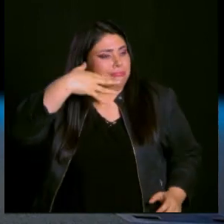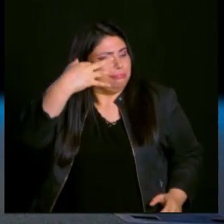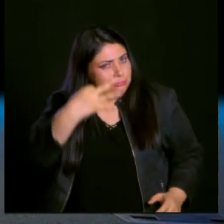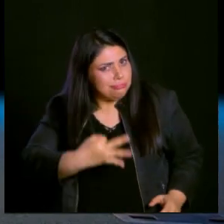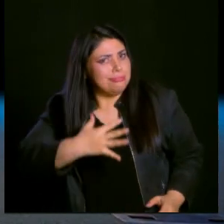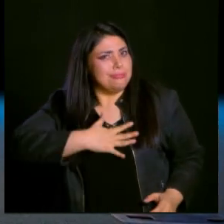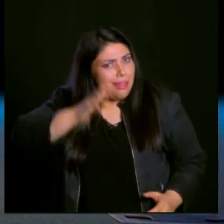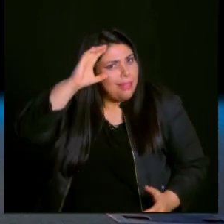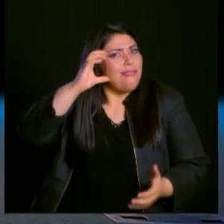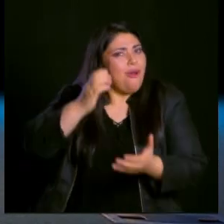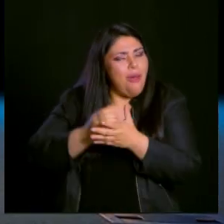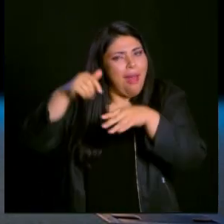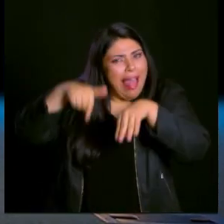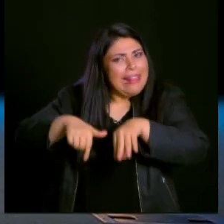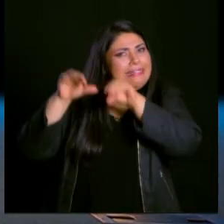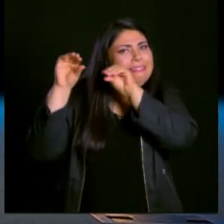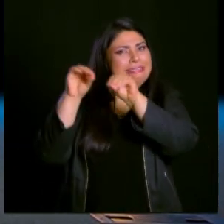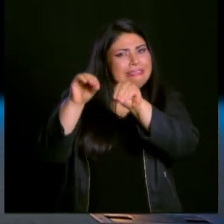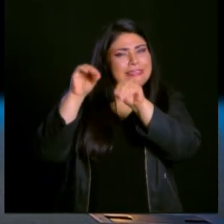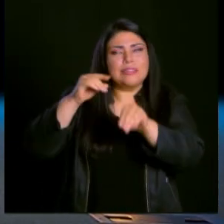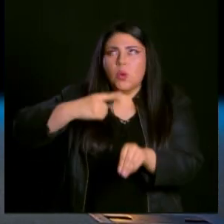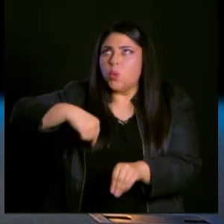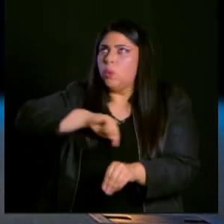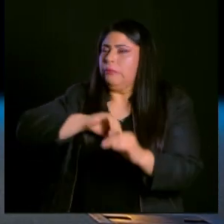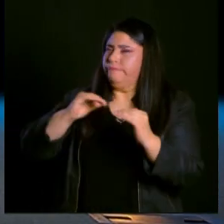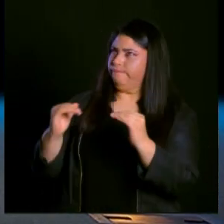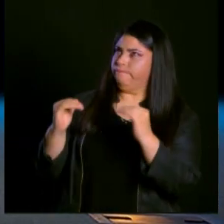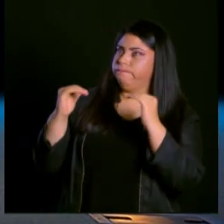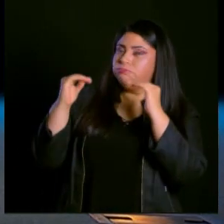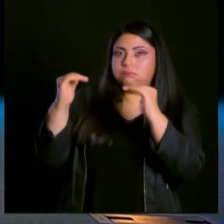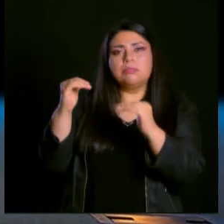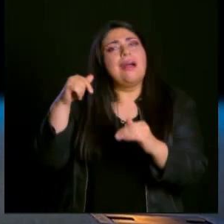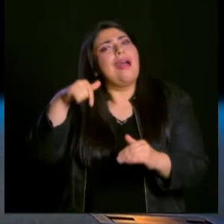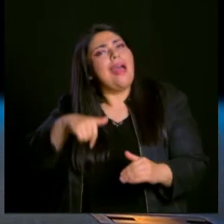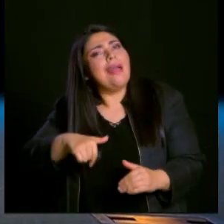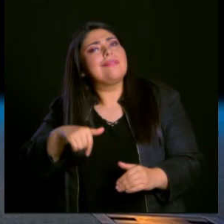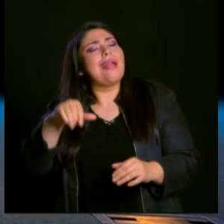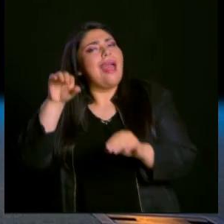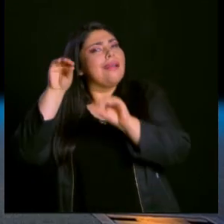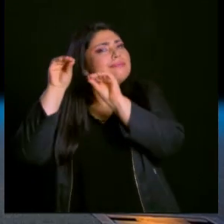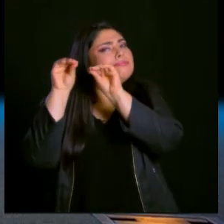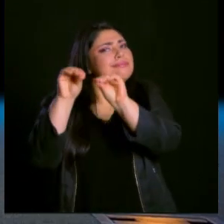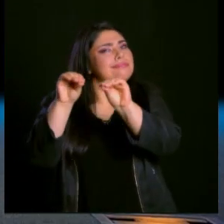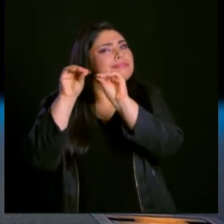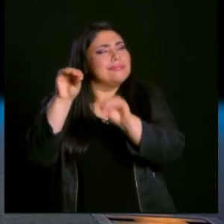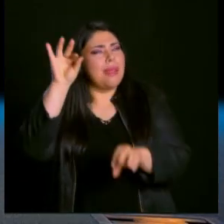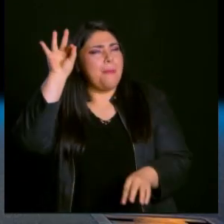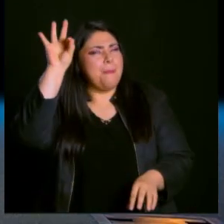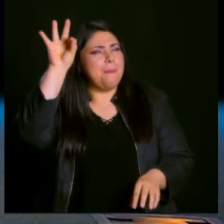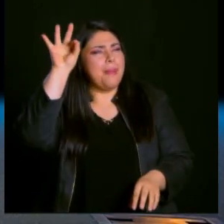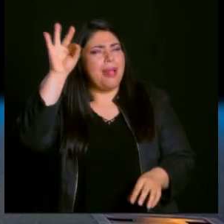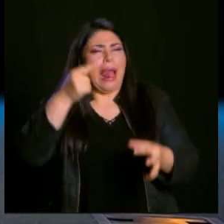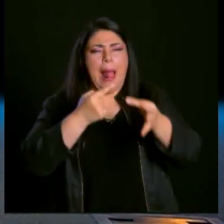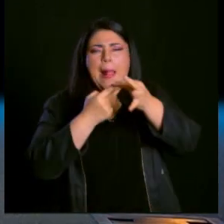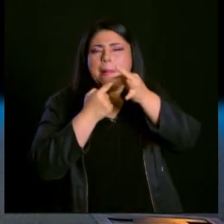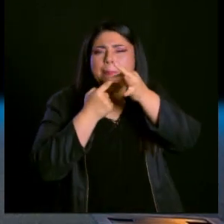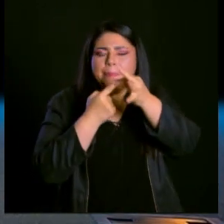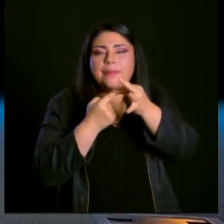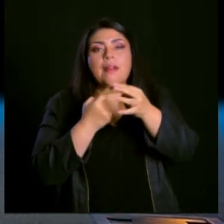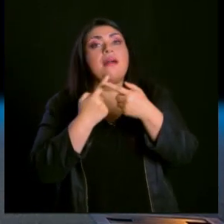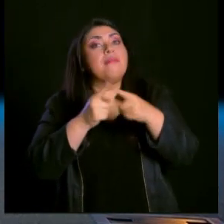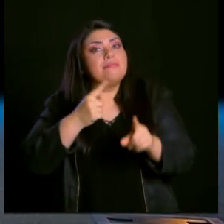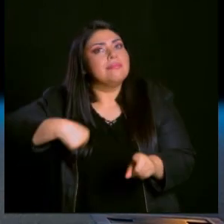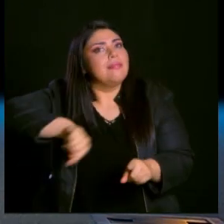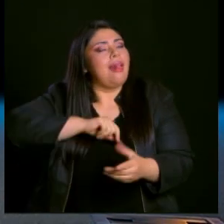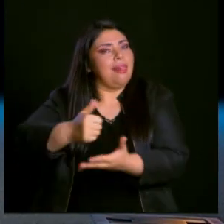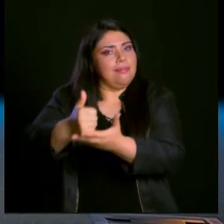Nos puede edificar hoy traigo un mensaje un poco no es un poco es bastante específico pero nos va a ayudar